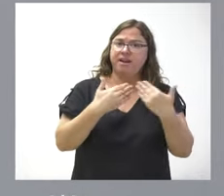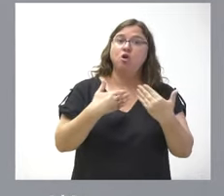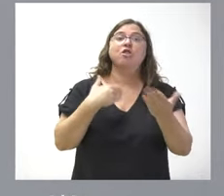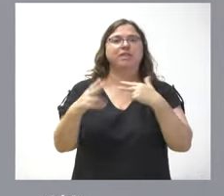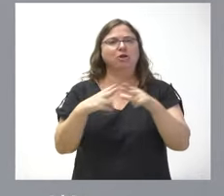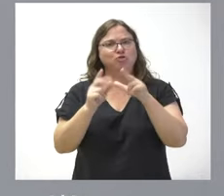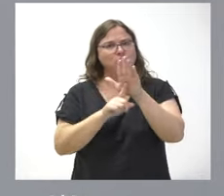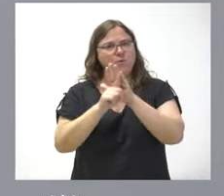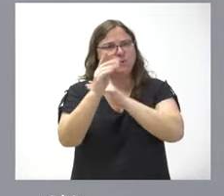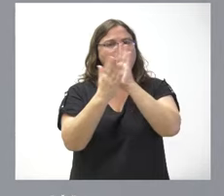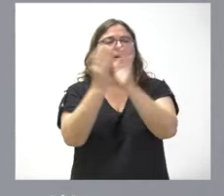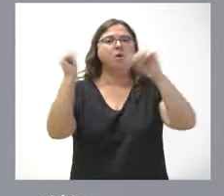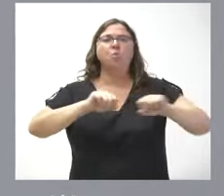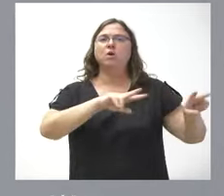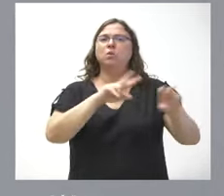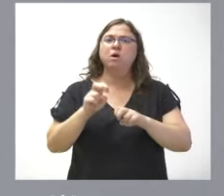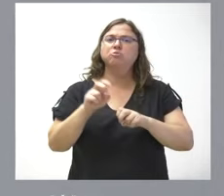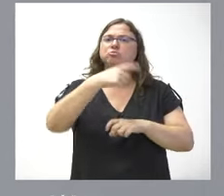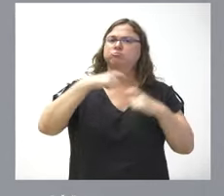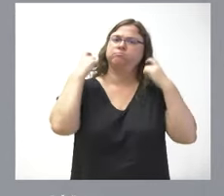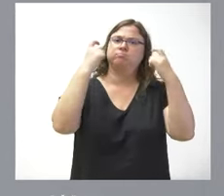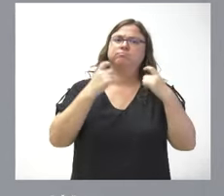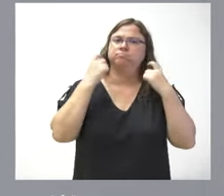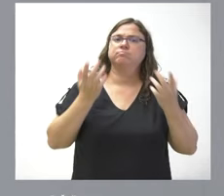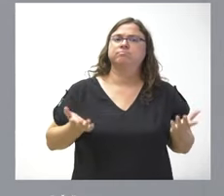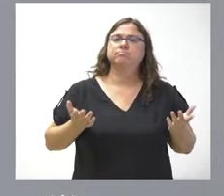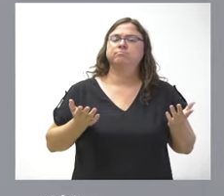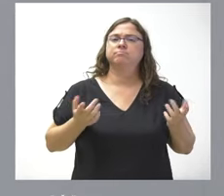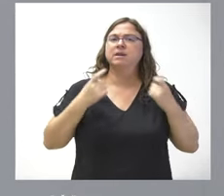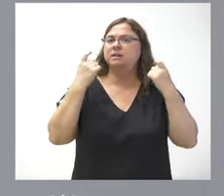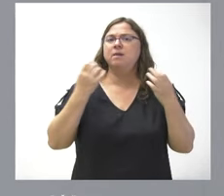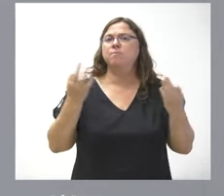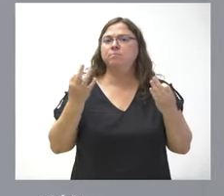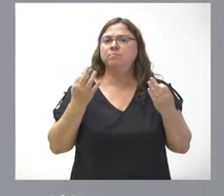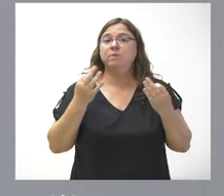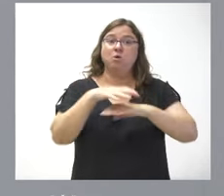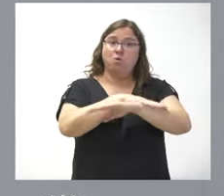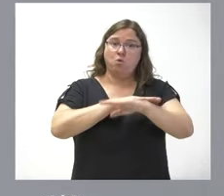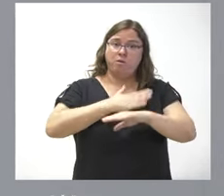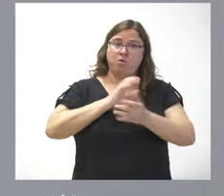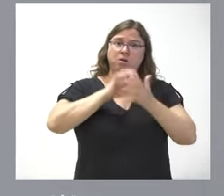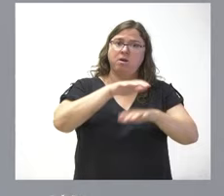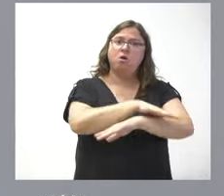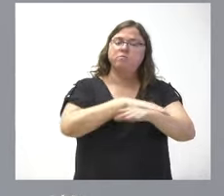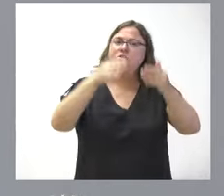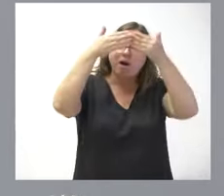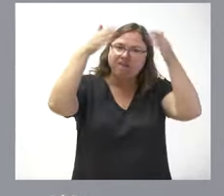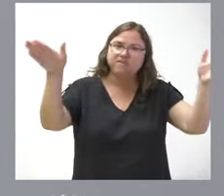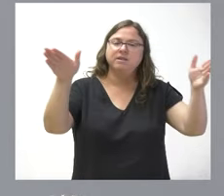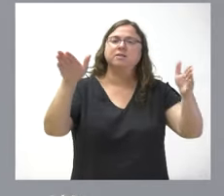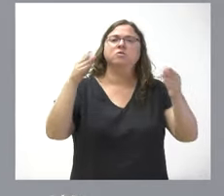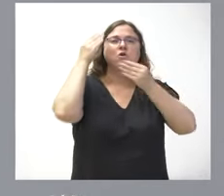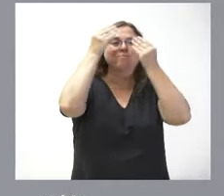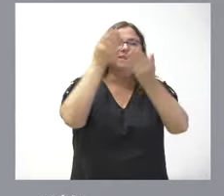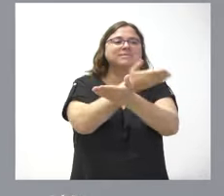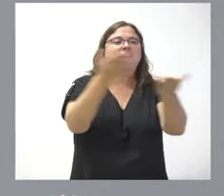Está avanzando en nuevos acuerdos estamos intentando por tanto que el gobierno de Castilla y león sea un gobierno abierto Un gobierno pensando los